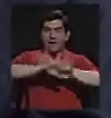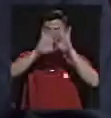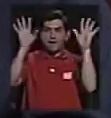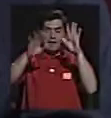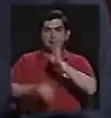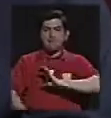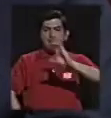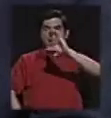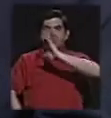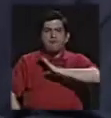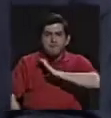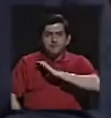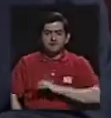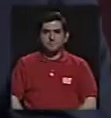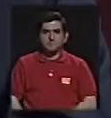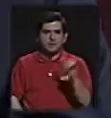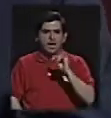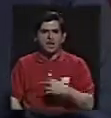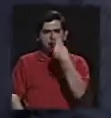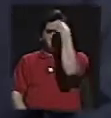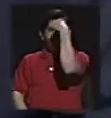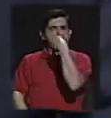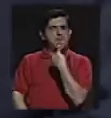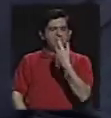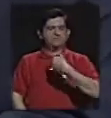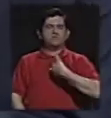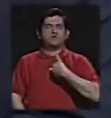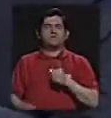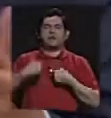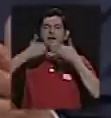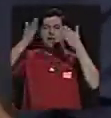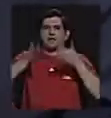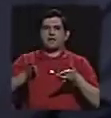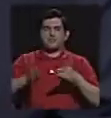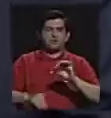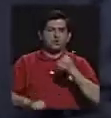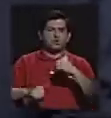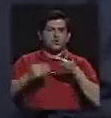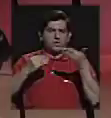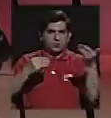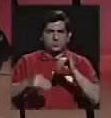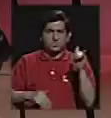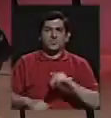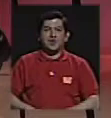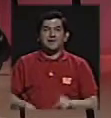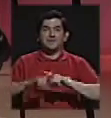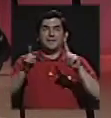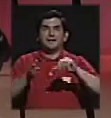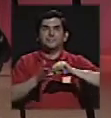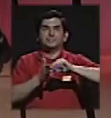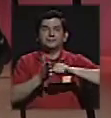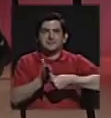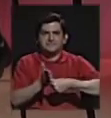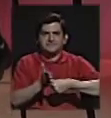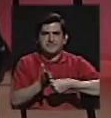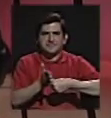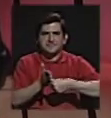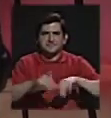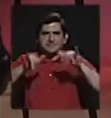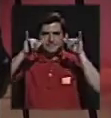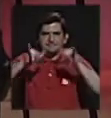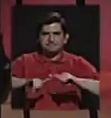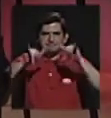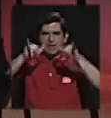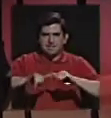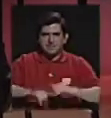las características, el perfil que debería tener un candidato y otra serie de factores. Pero insiste en que se mantiene